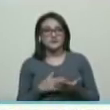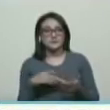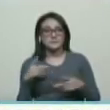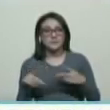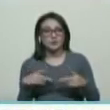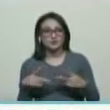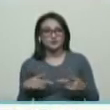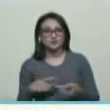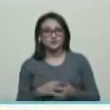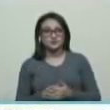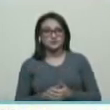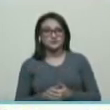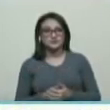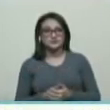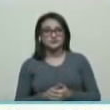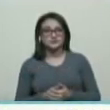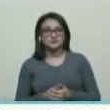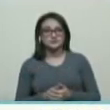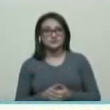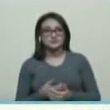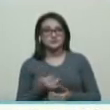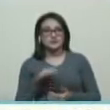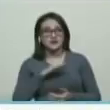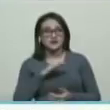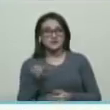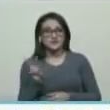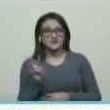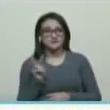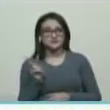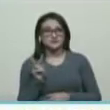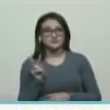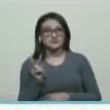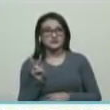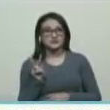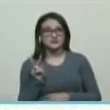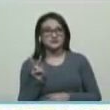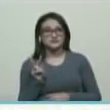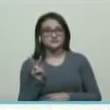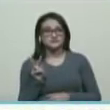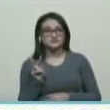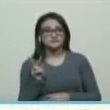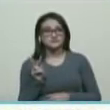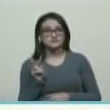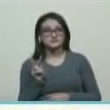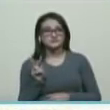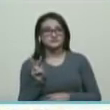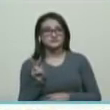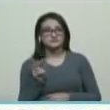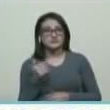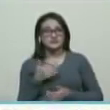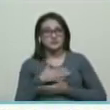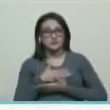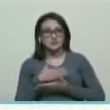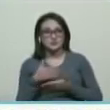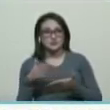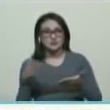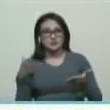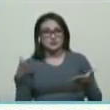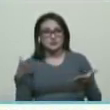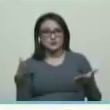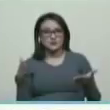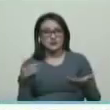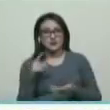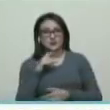agrícola que se da en Venezuela tiene amplio mercado en Rusia,